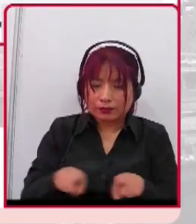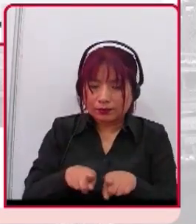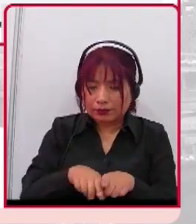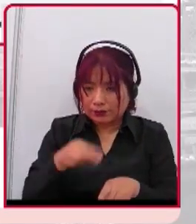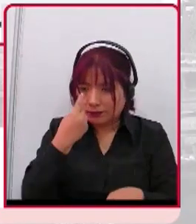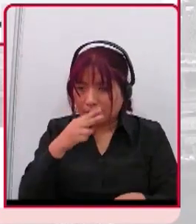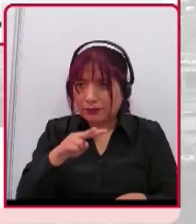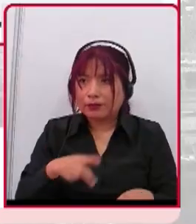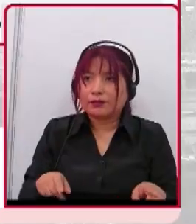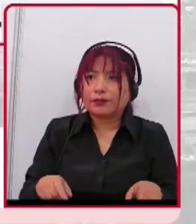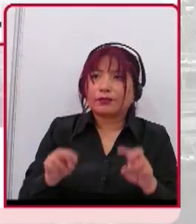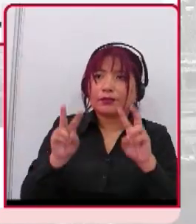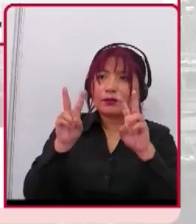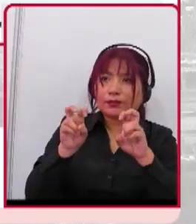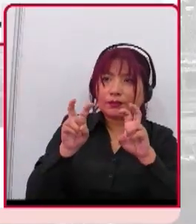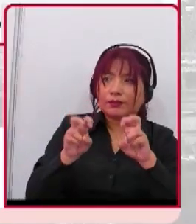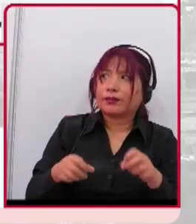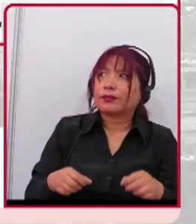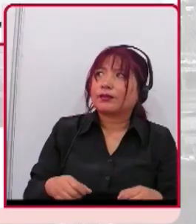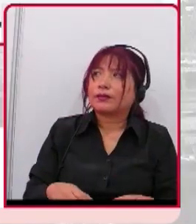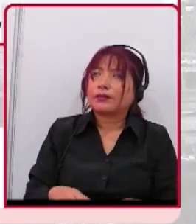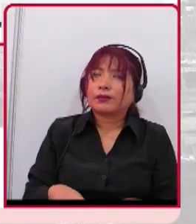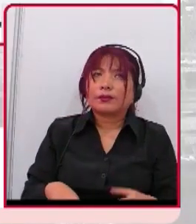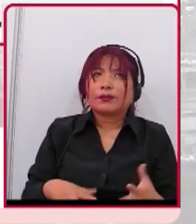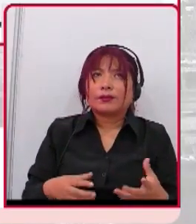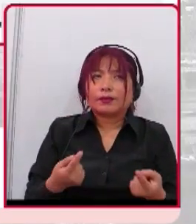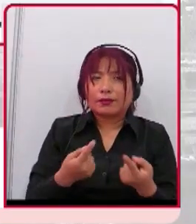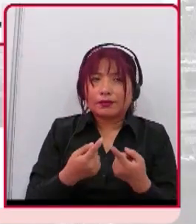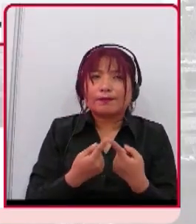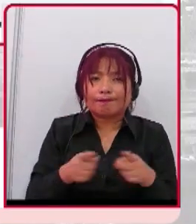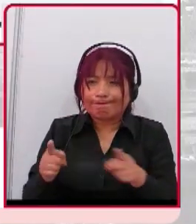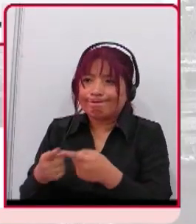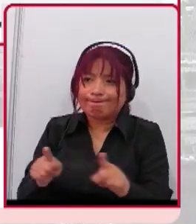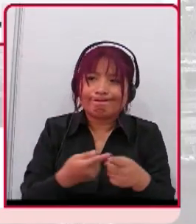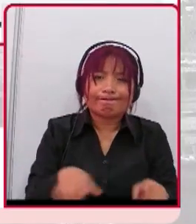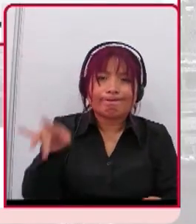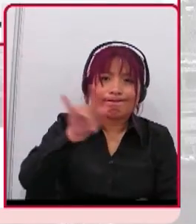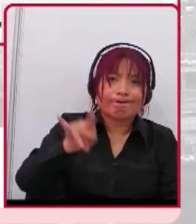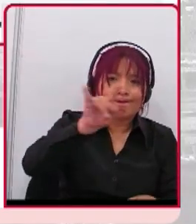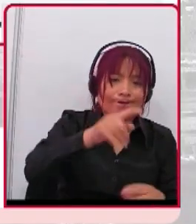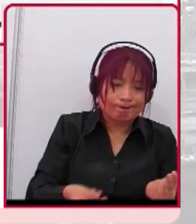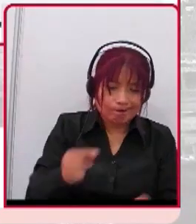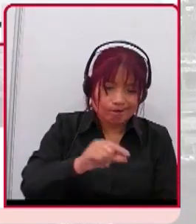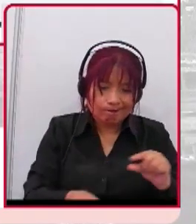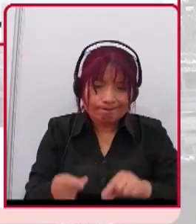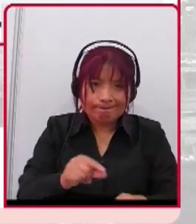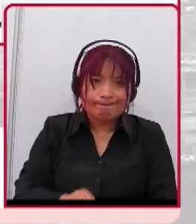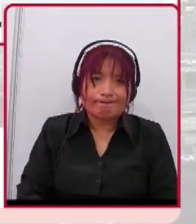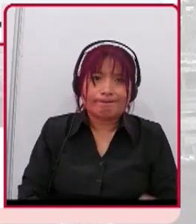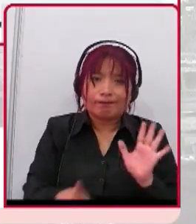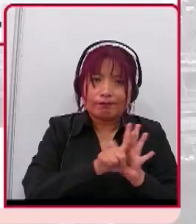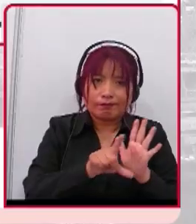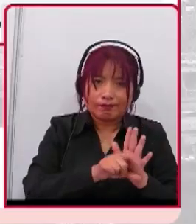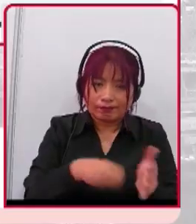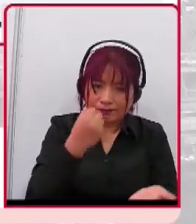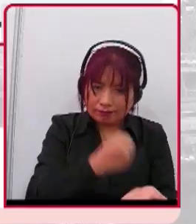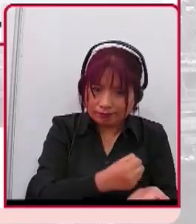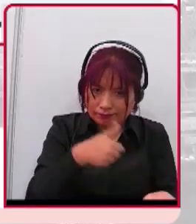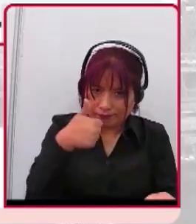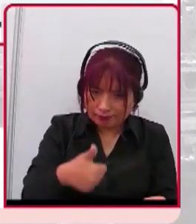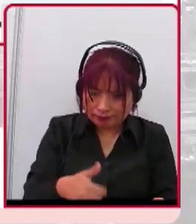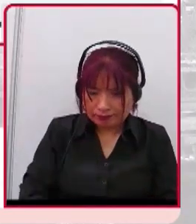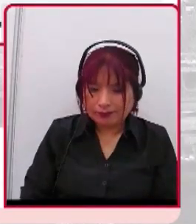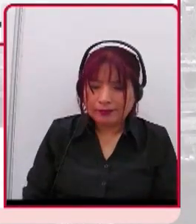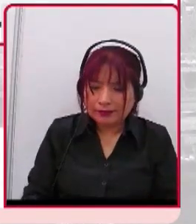tenemos que tener ciertos permisos como insumos químicos fiscalizados, ¿no? De igual manera, el tema del transporte y el costo,